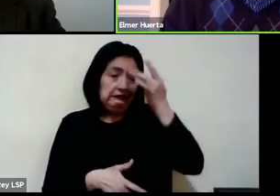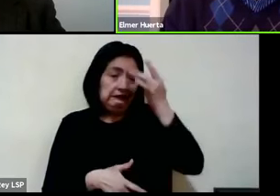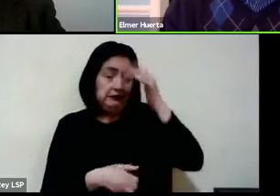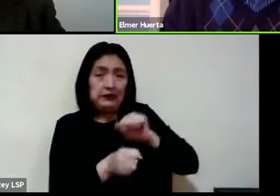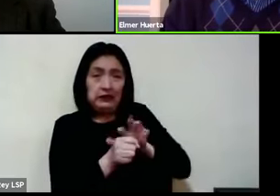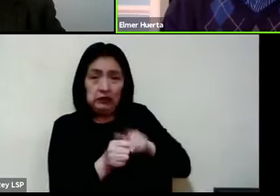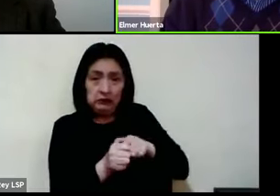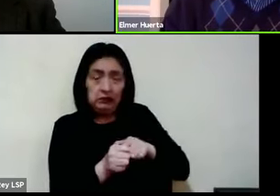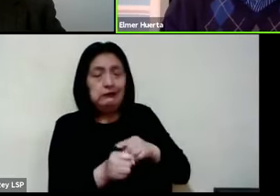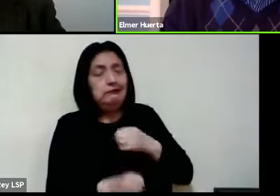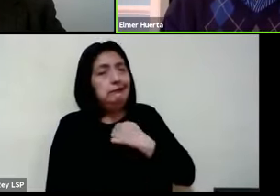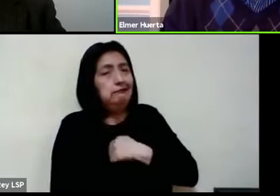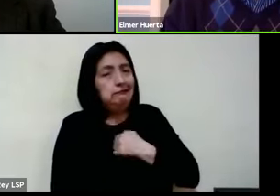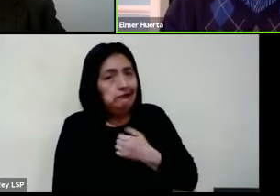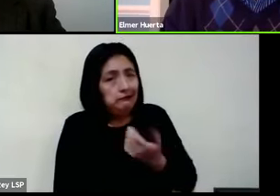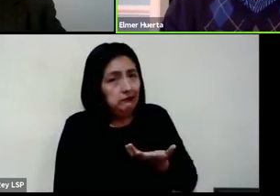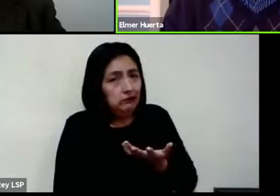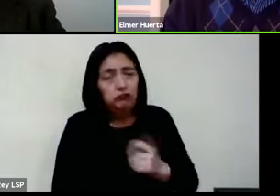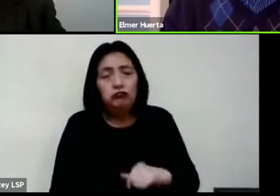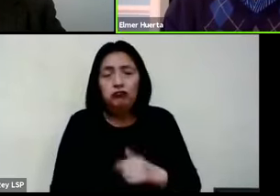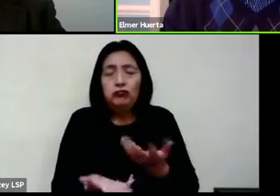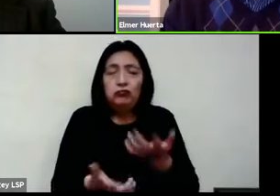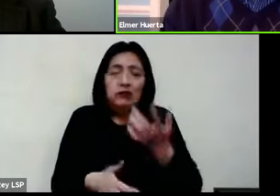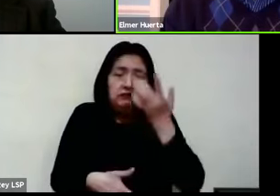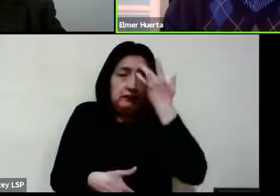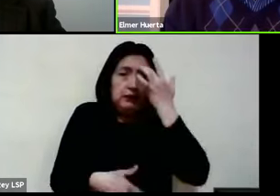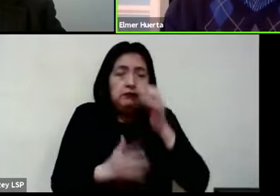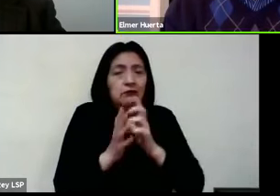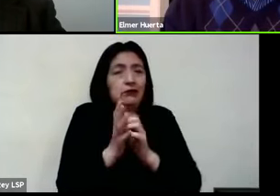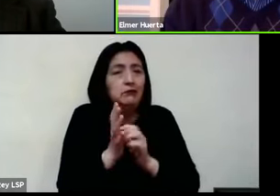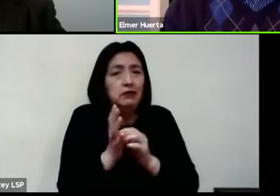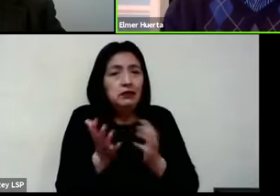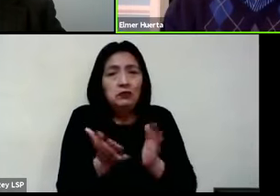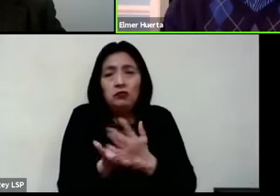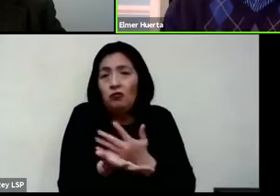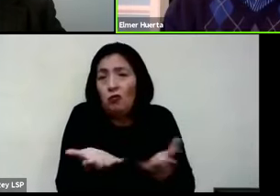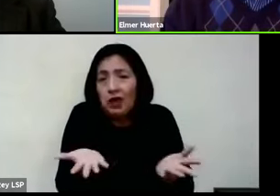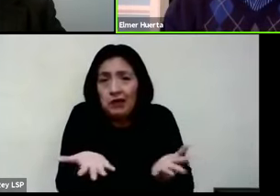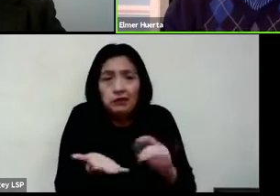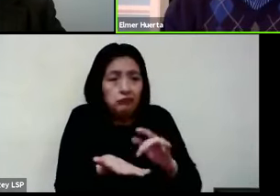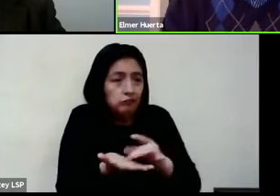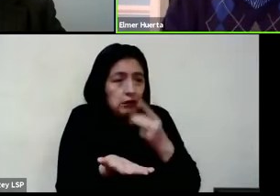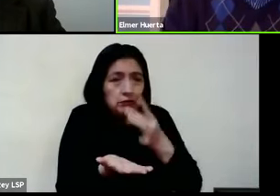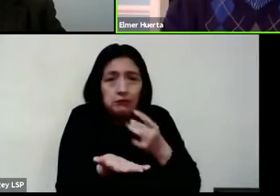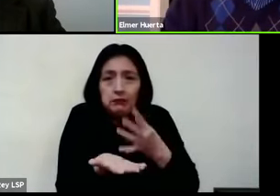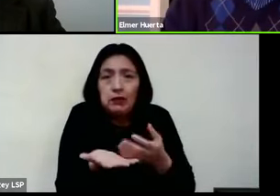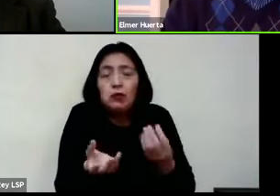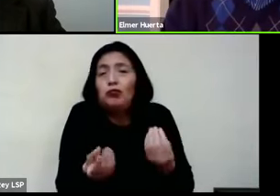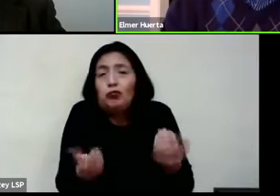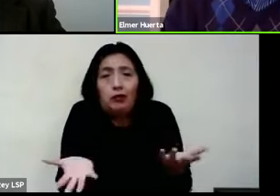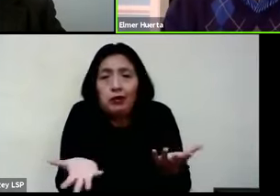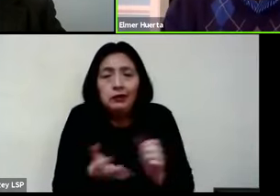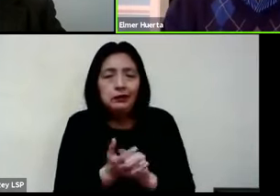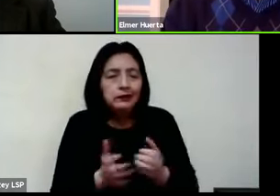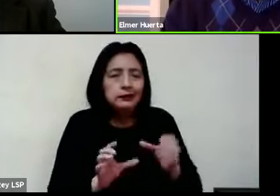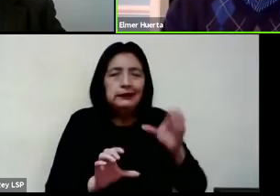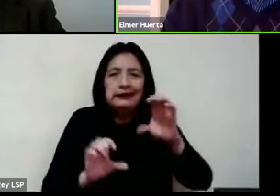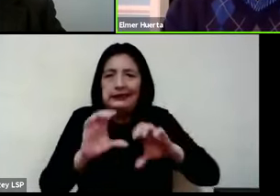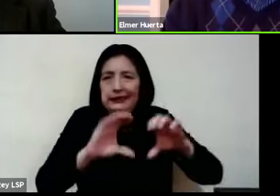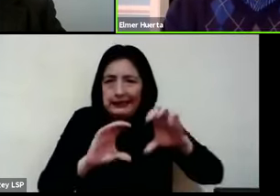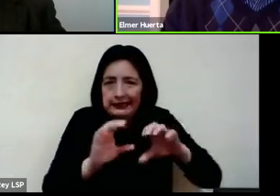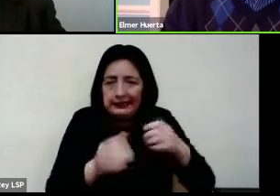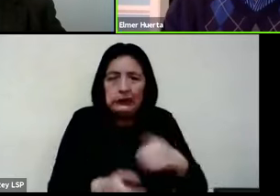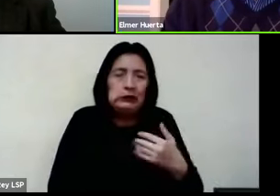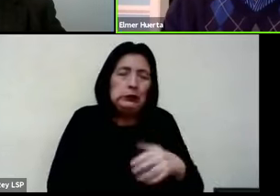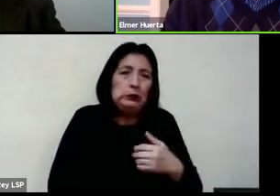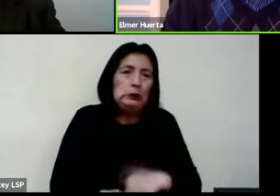que lamentablemente, por ser una enfermedad por virus, no tiene tratamiento. La ciencia, y esta es una gran deuda